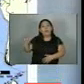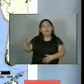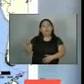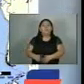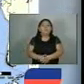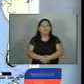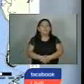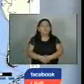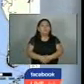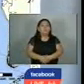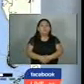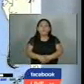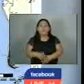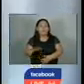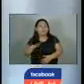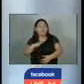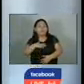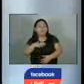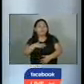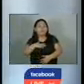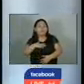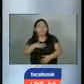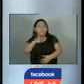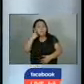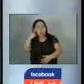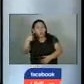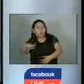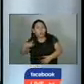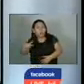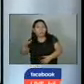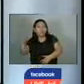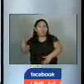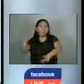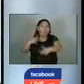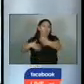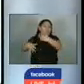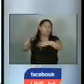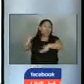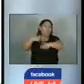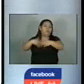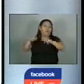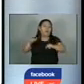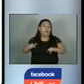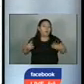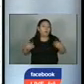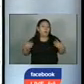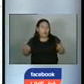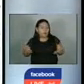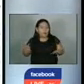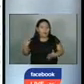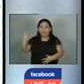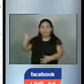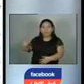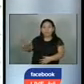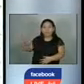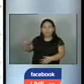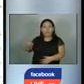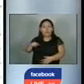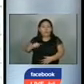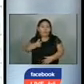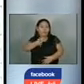en pantalla. No existe amenaza de tsunami a esta hora de la noche. Es